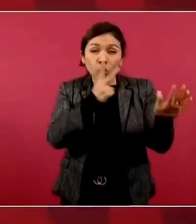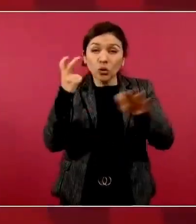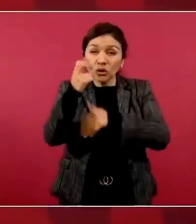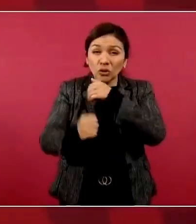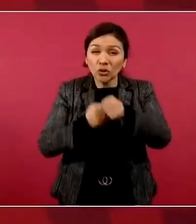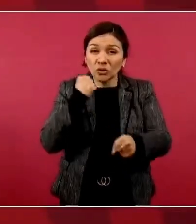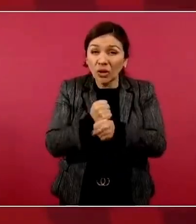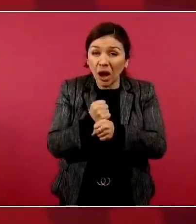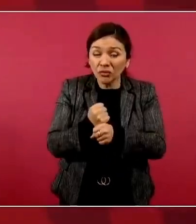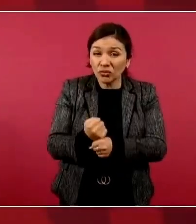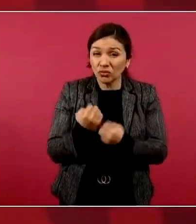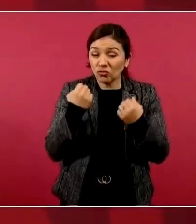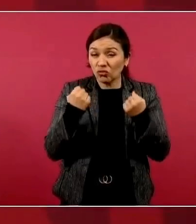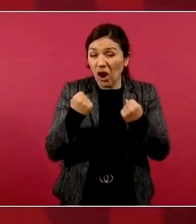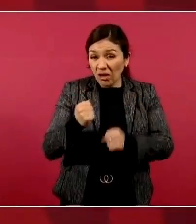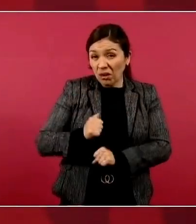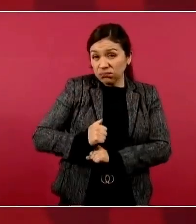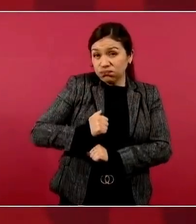sí, mexica,